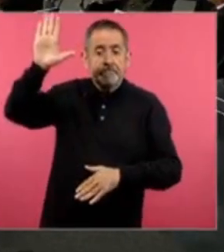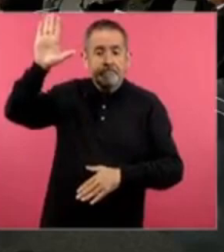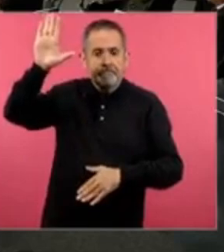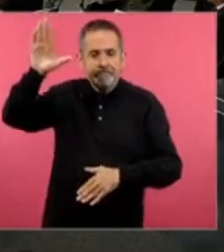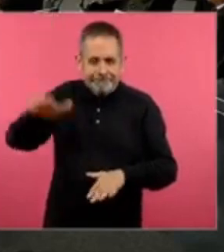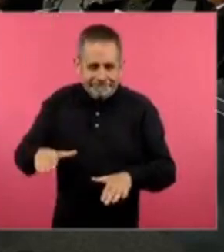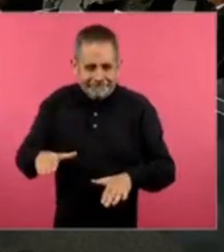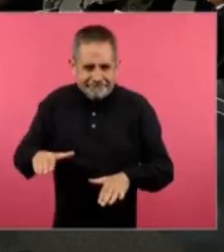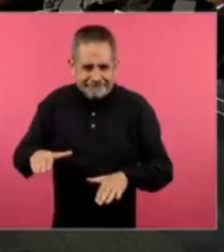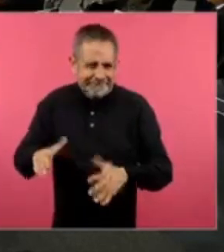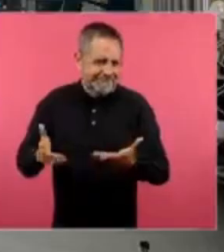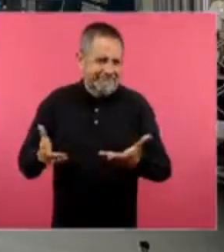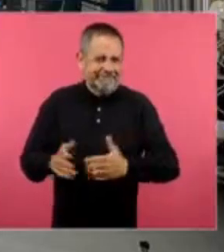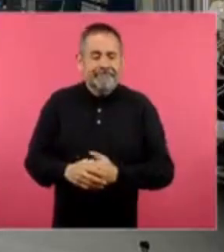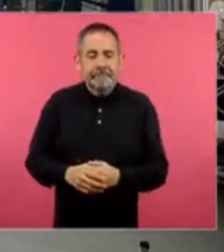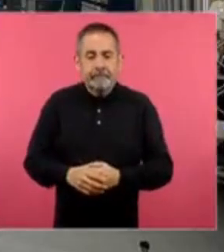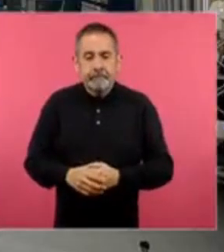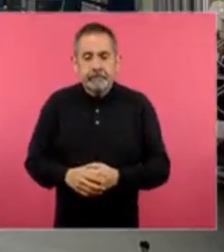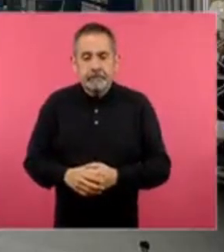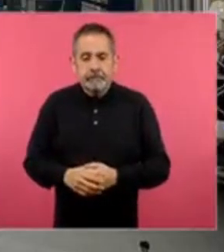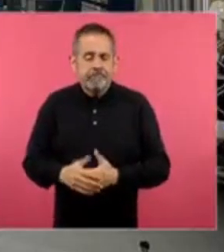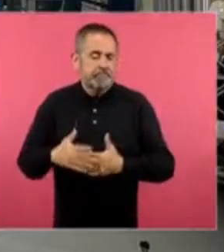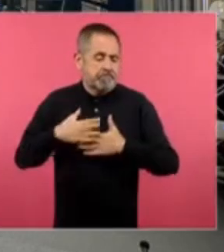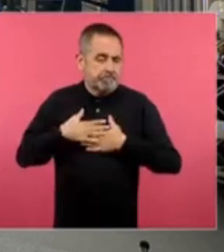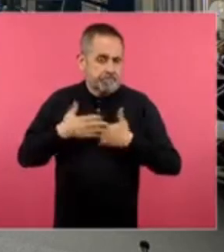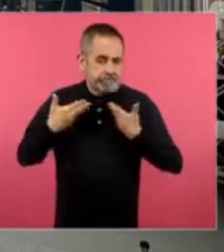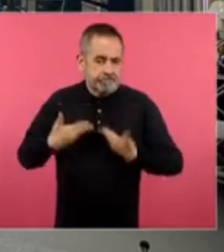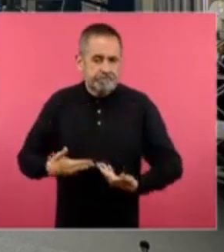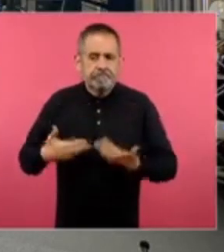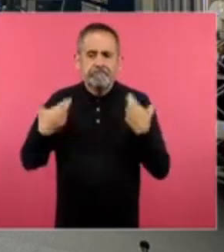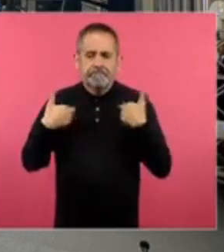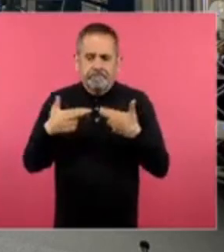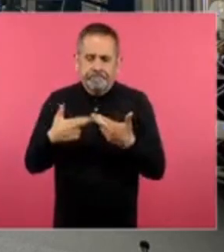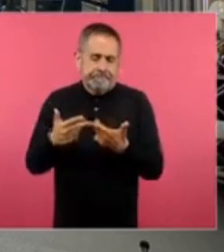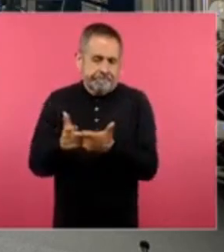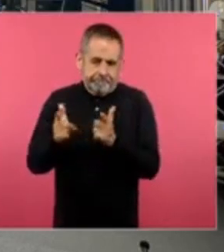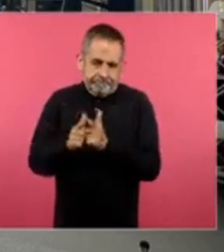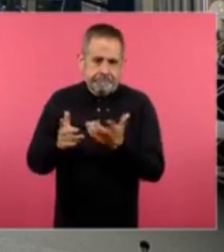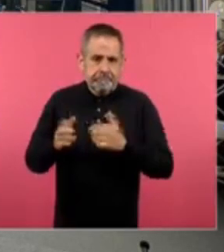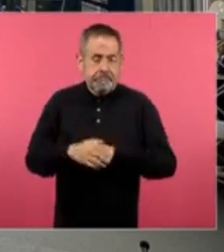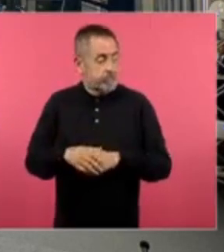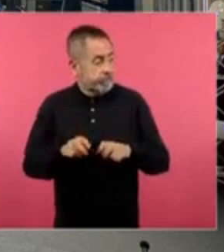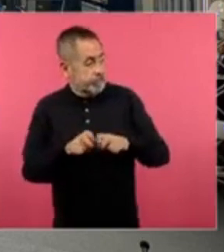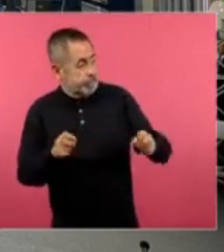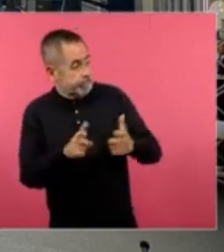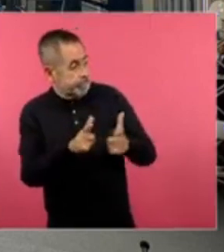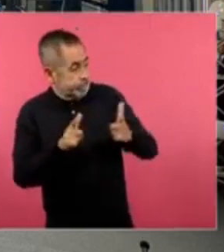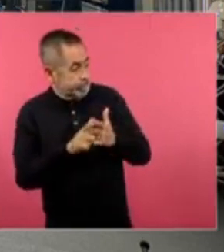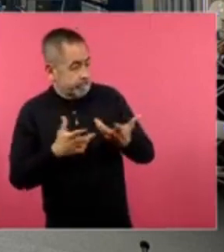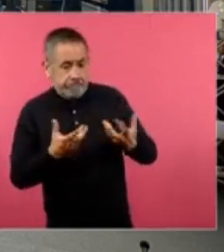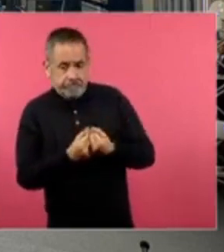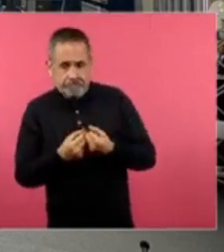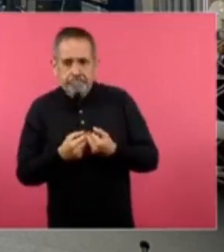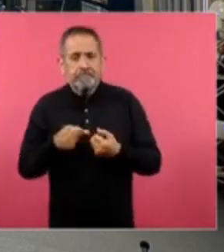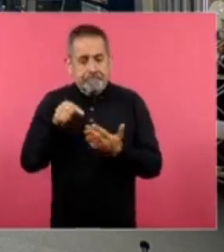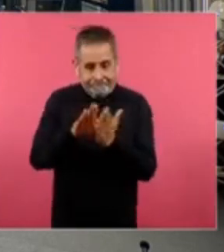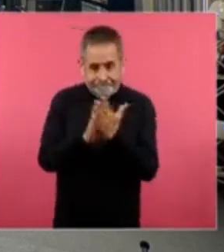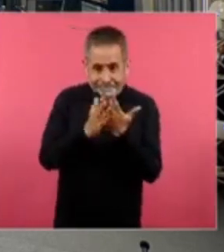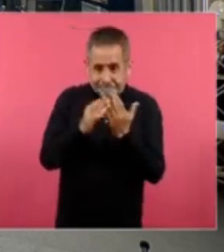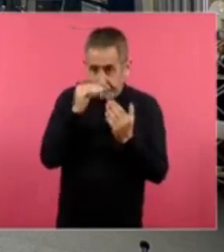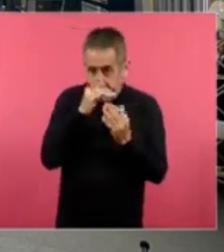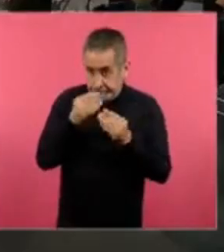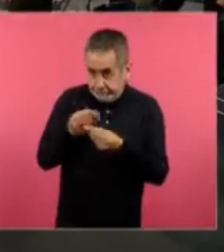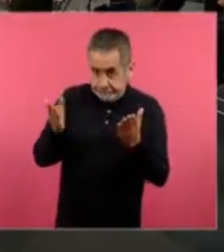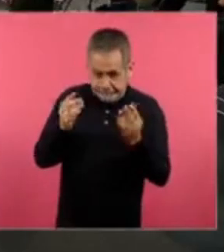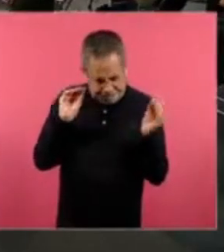abajo. Es un maestro de grupo, maestros de grupo que estamos elaborando estos libros de